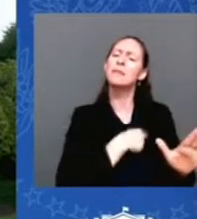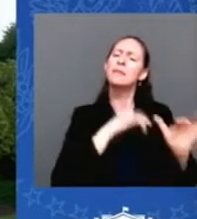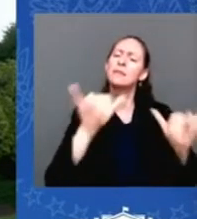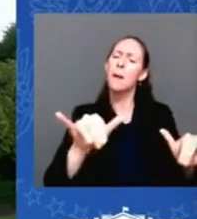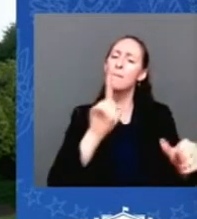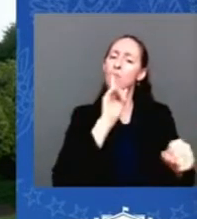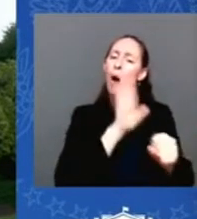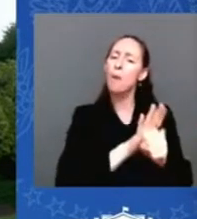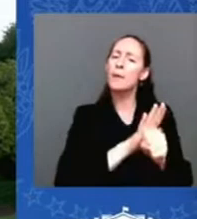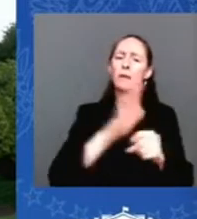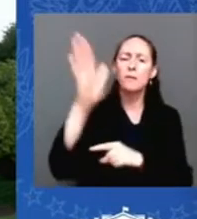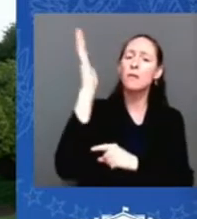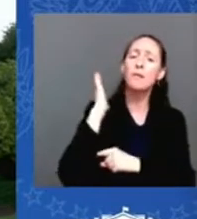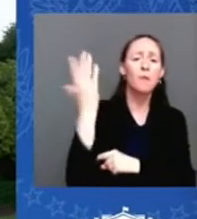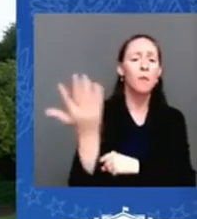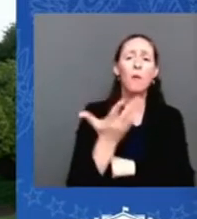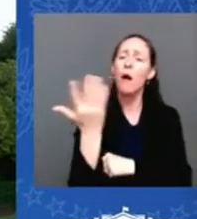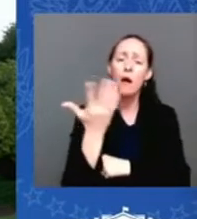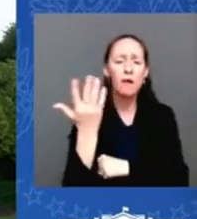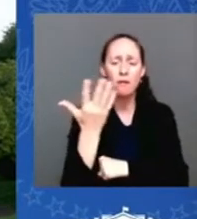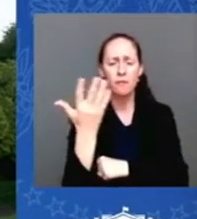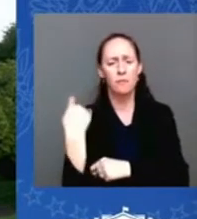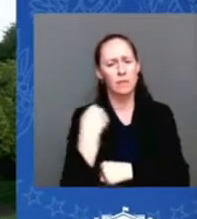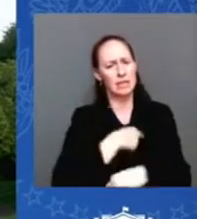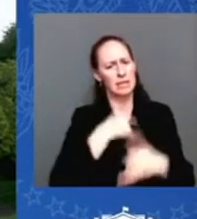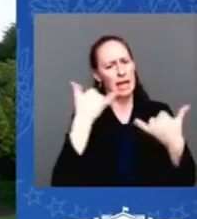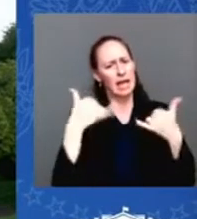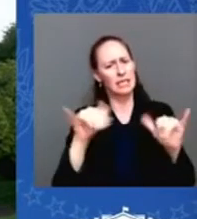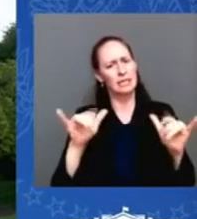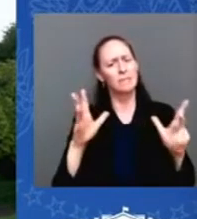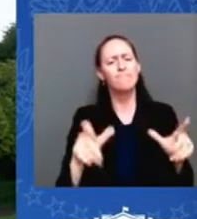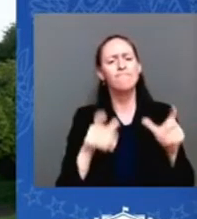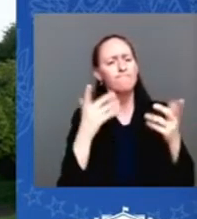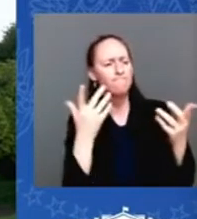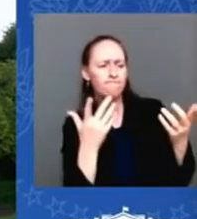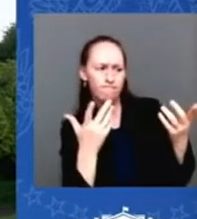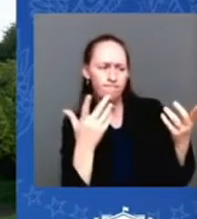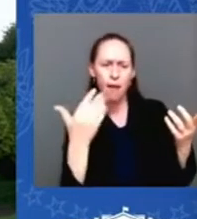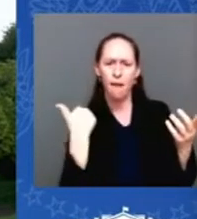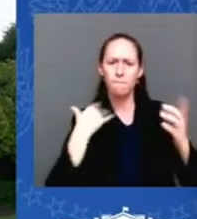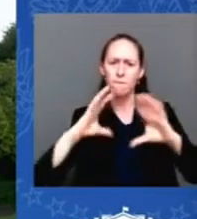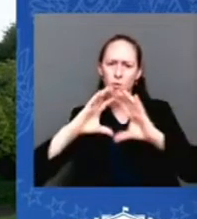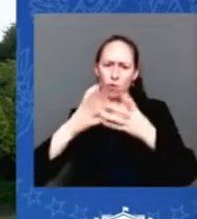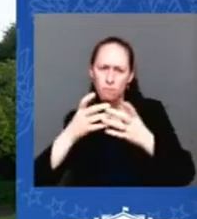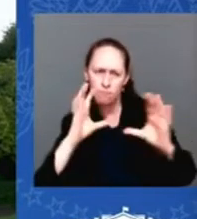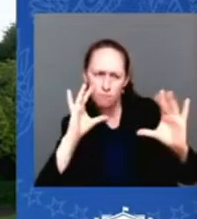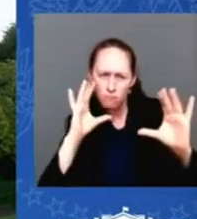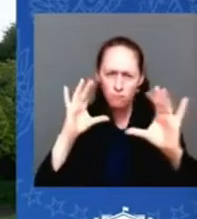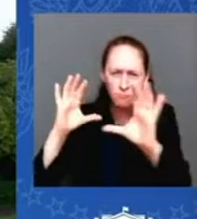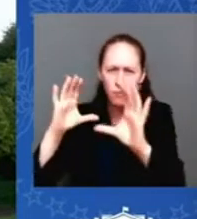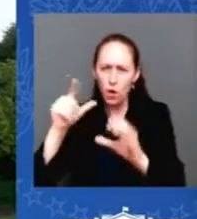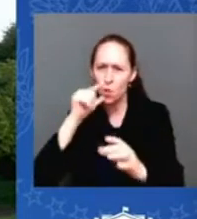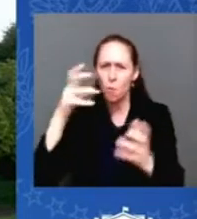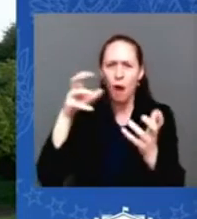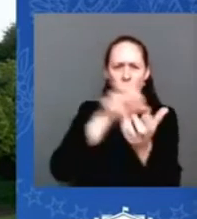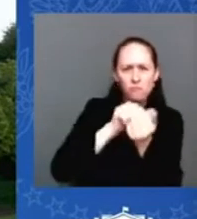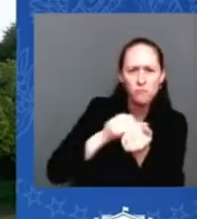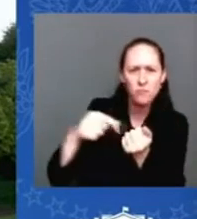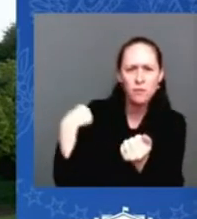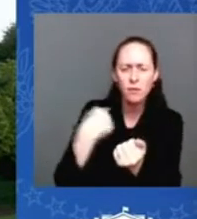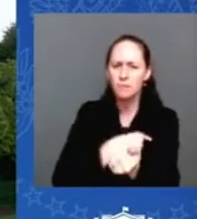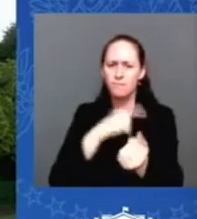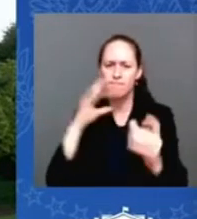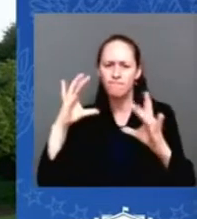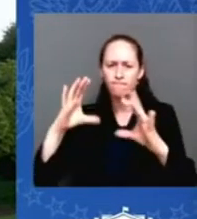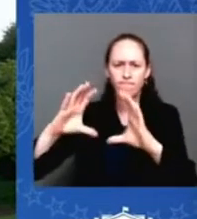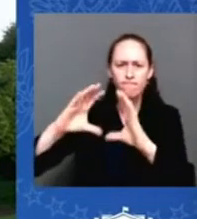después de los ataques al 9-11, que el mismo presidente Joe Biden lo dijo en su discurso desde la Casa Blanca. Dijo que cualquier